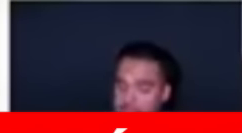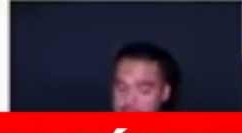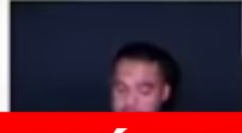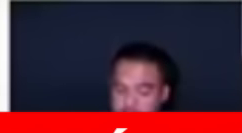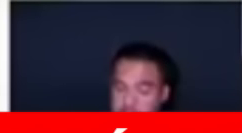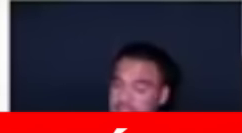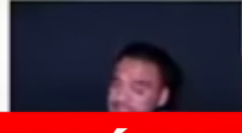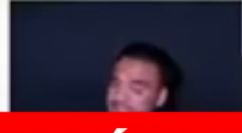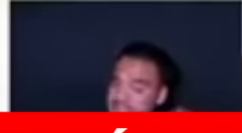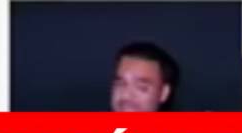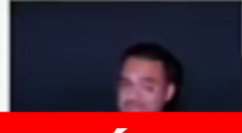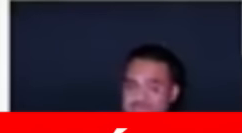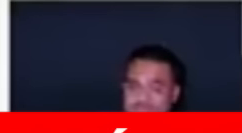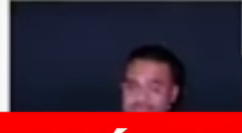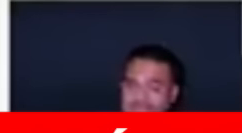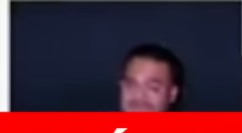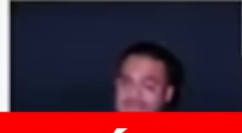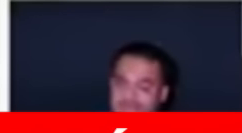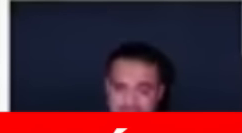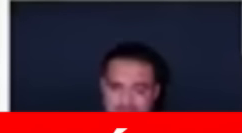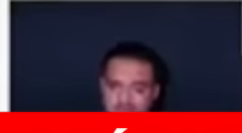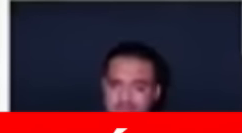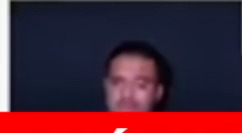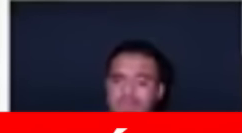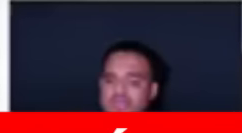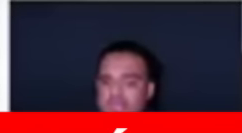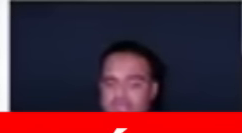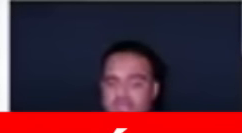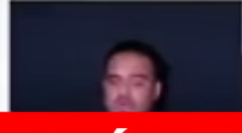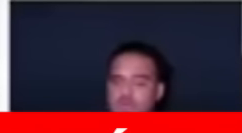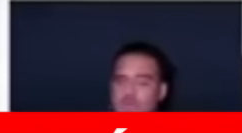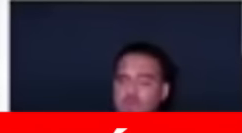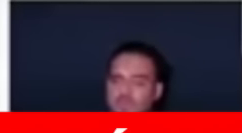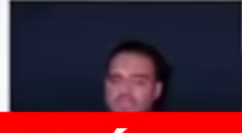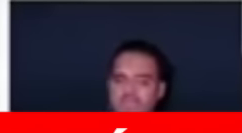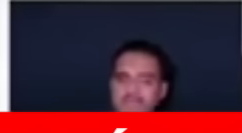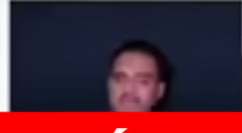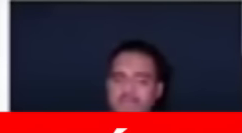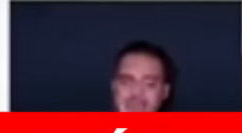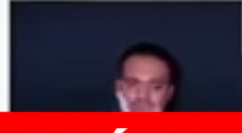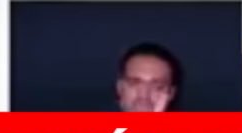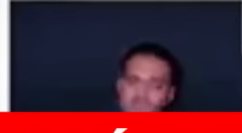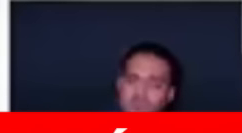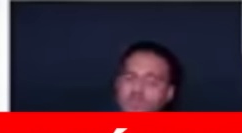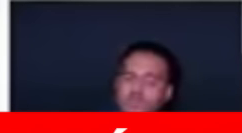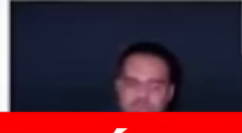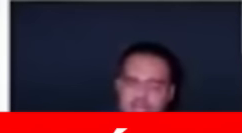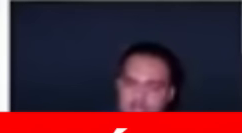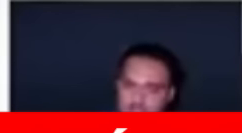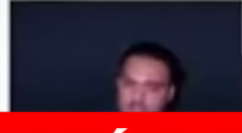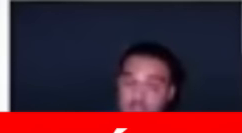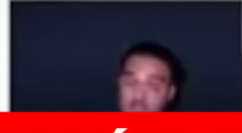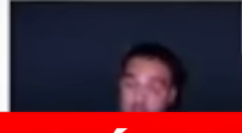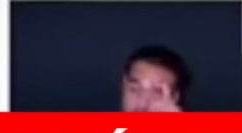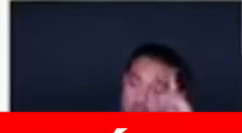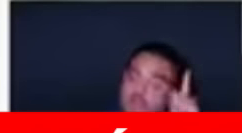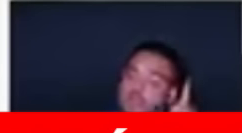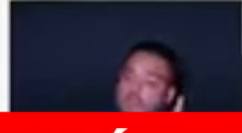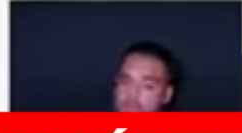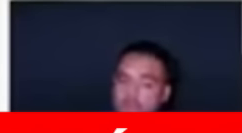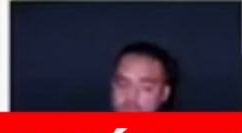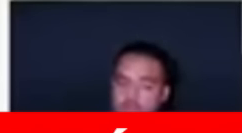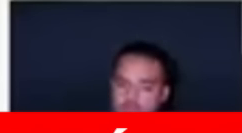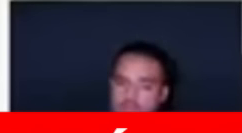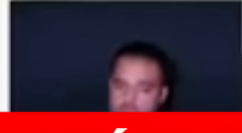reclama generosidad, reclama unidad nacional. Eso es lo que, y lo creo